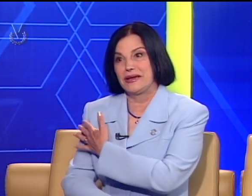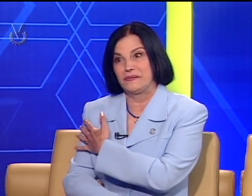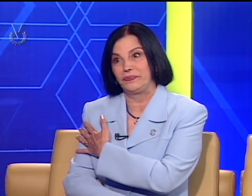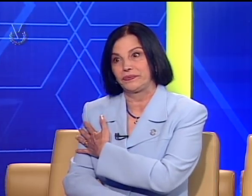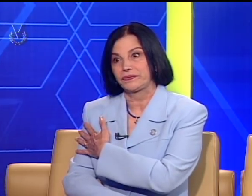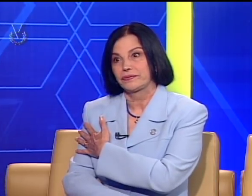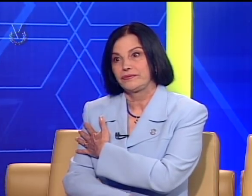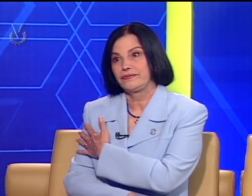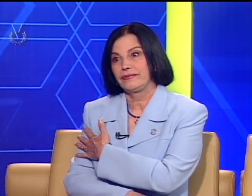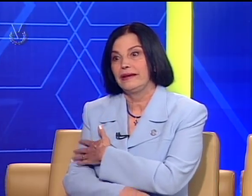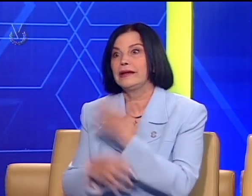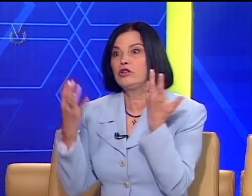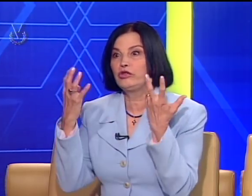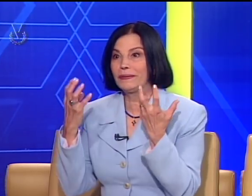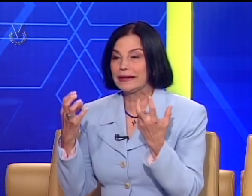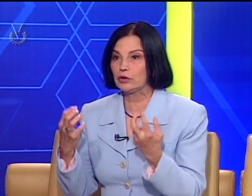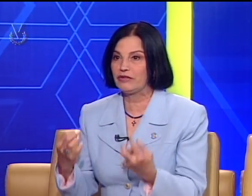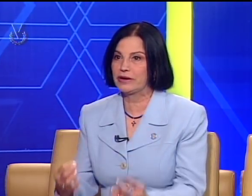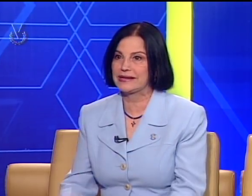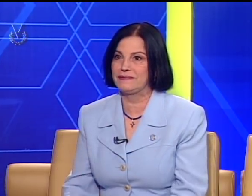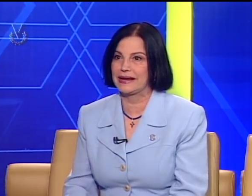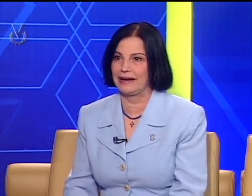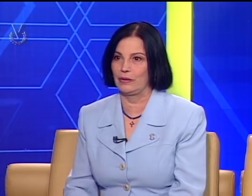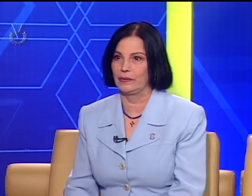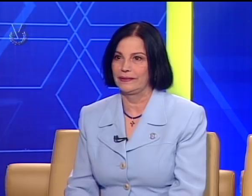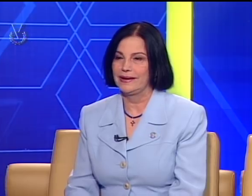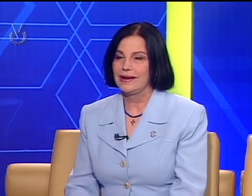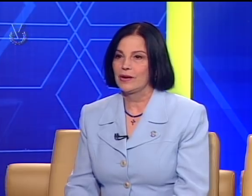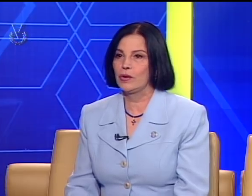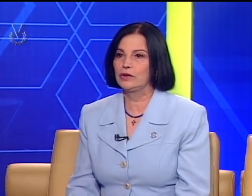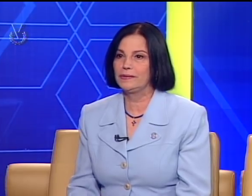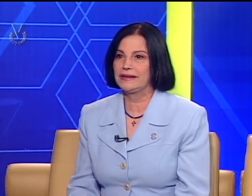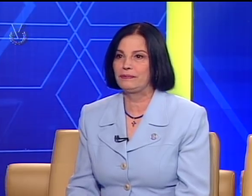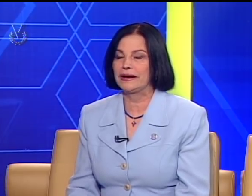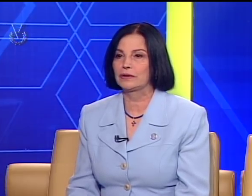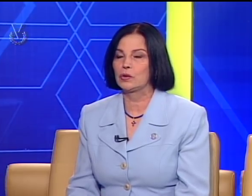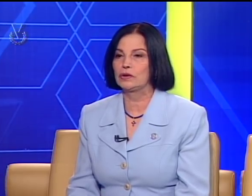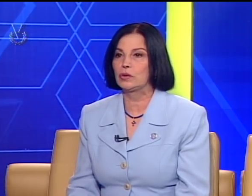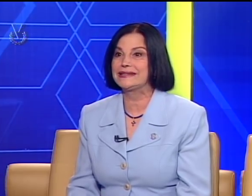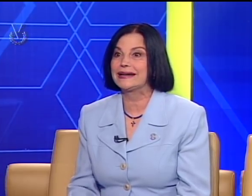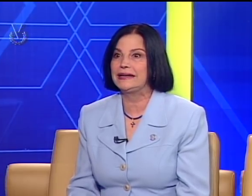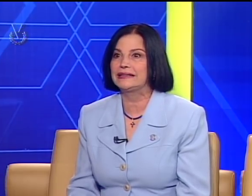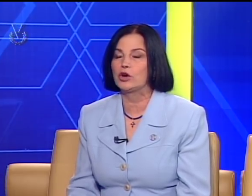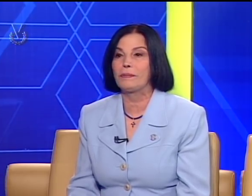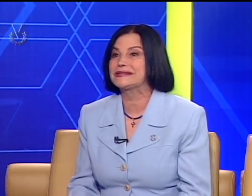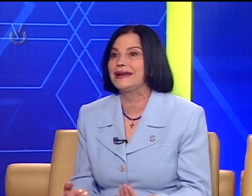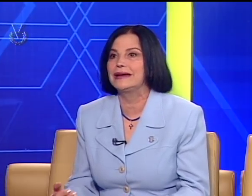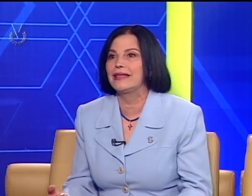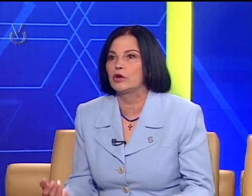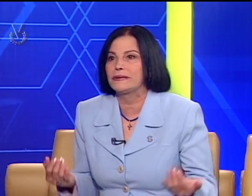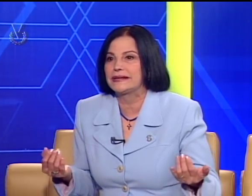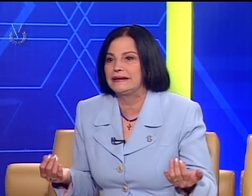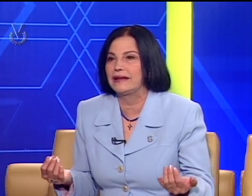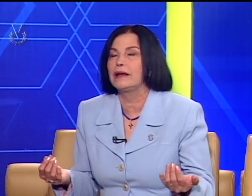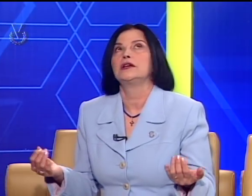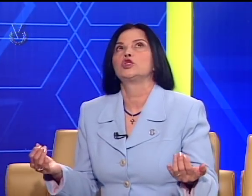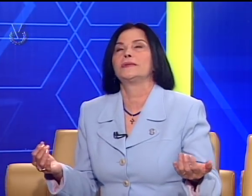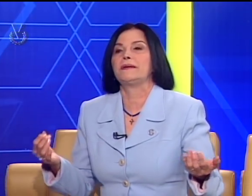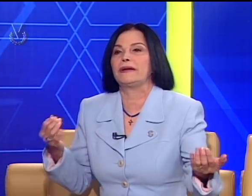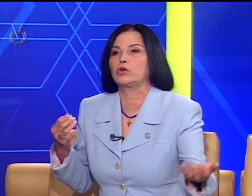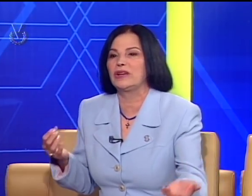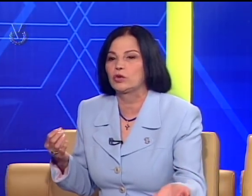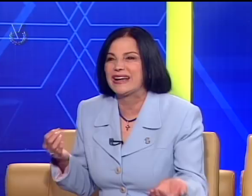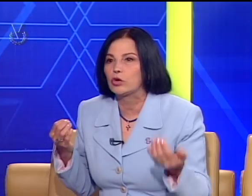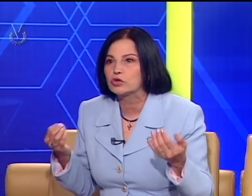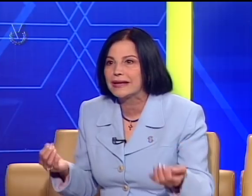que yo fui perdiendo las fuerzas y me caigo. Cuando me despierto, cuando ella grita, no pesas nada, no pesas nada, yo